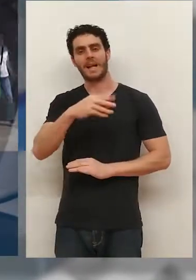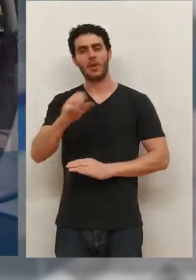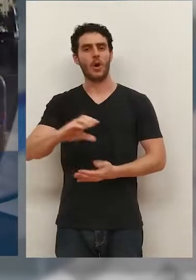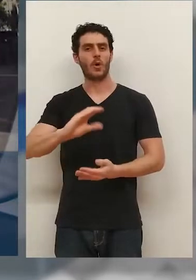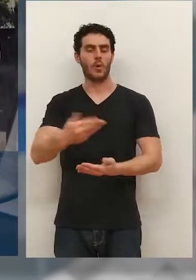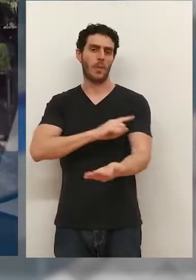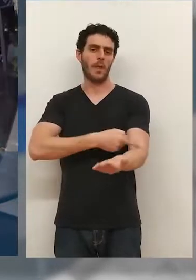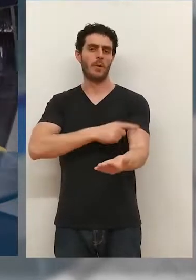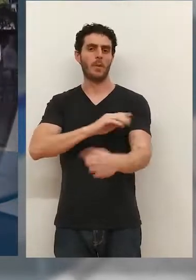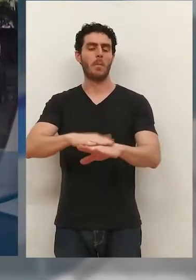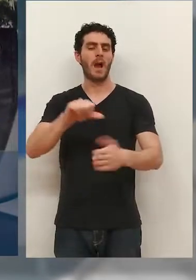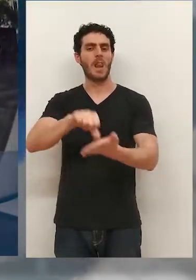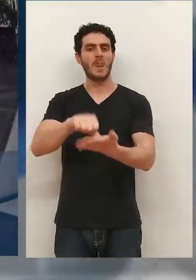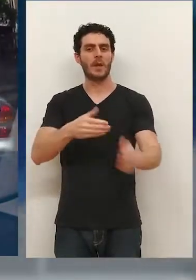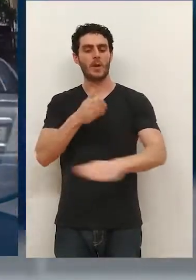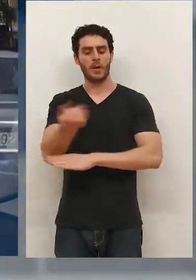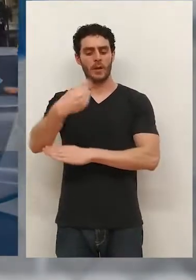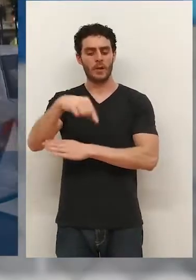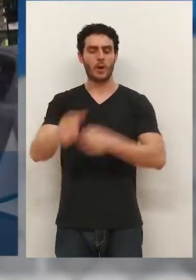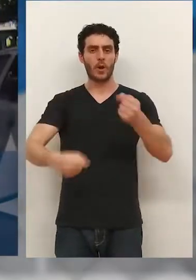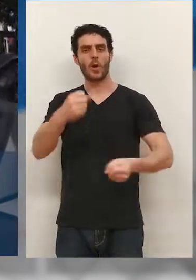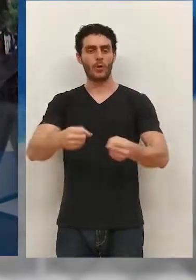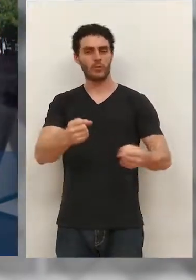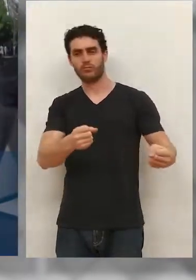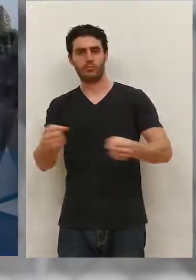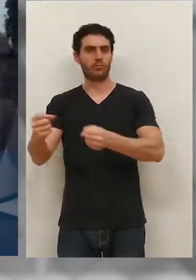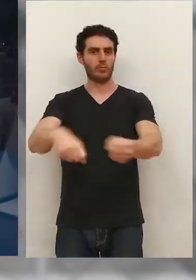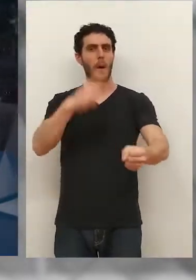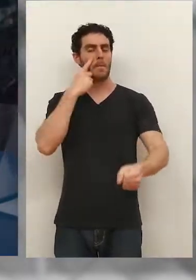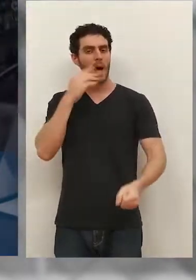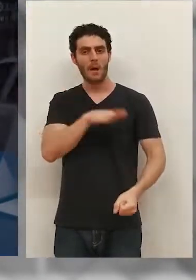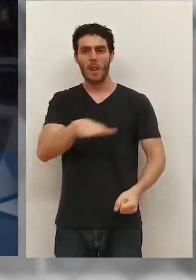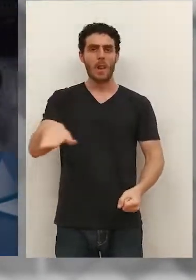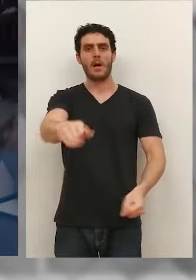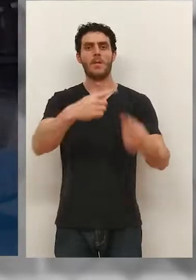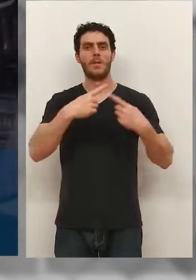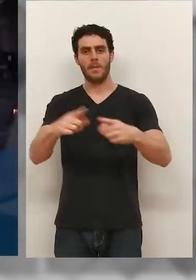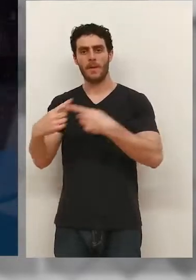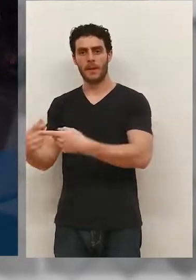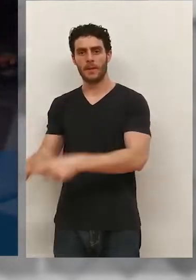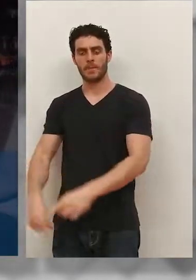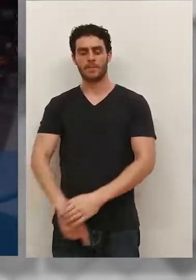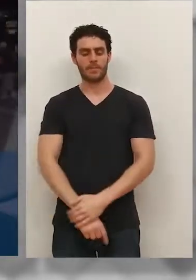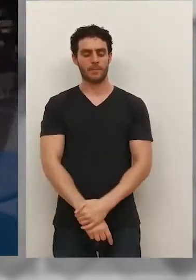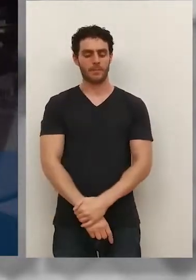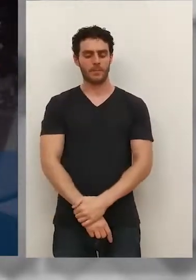para acceder al centro. Nosotros también nos hemos subido al coche para mostrarles los diferentes recorridos.